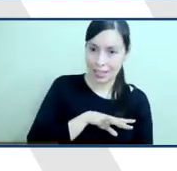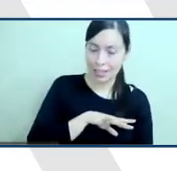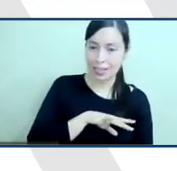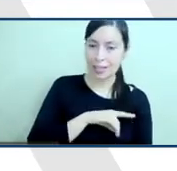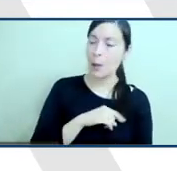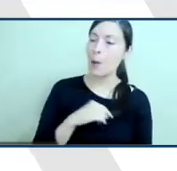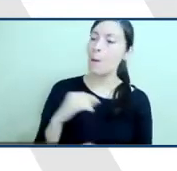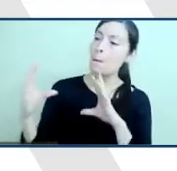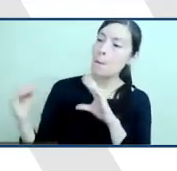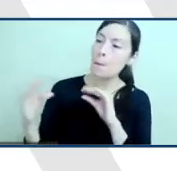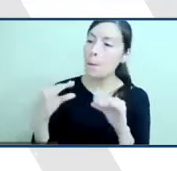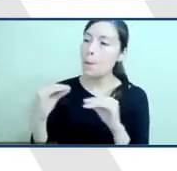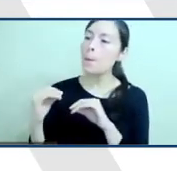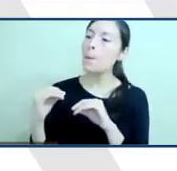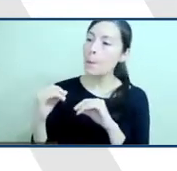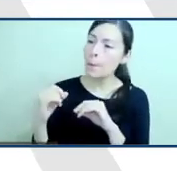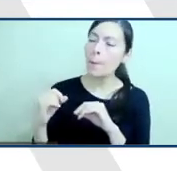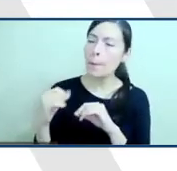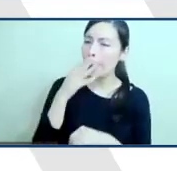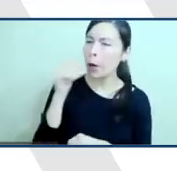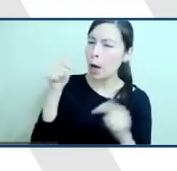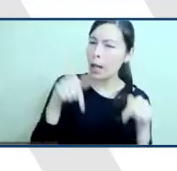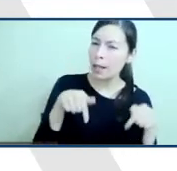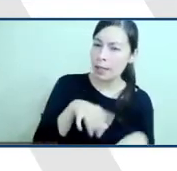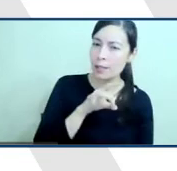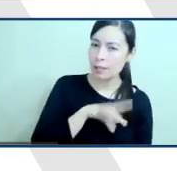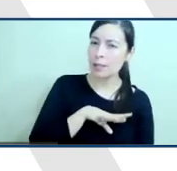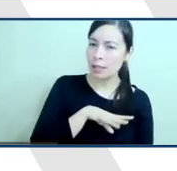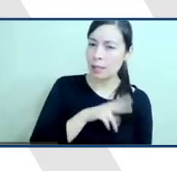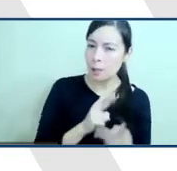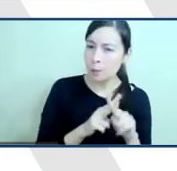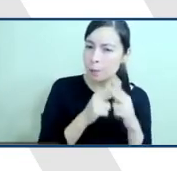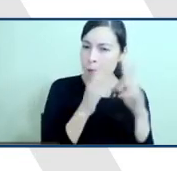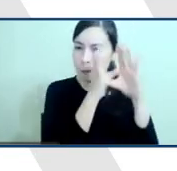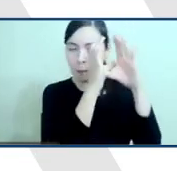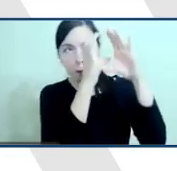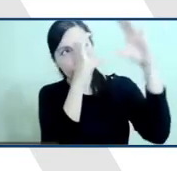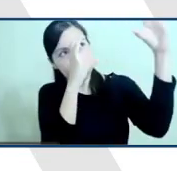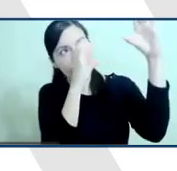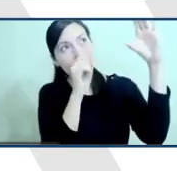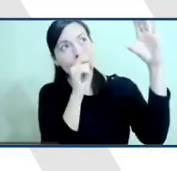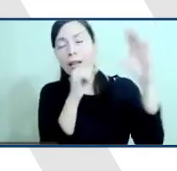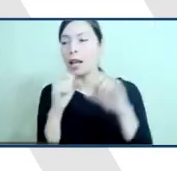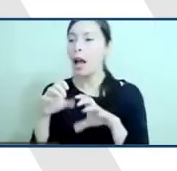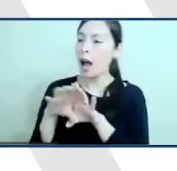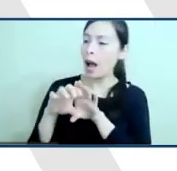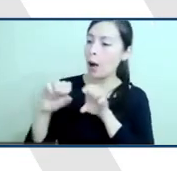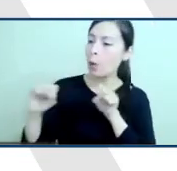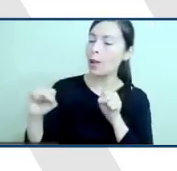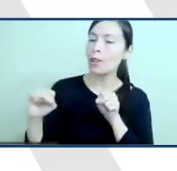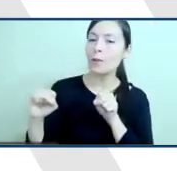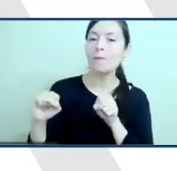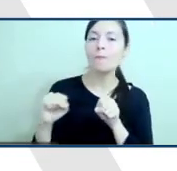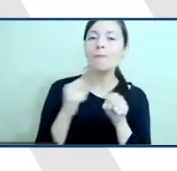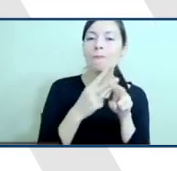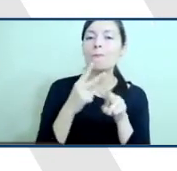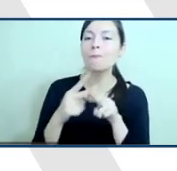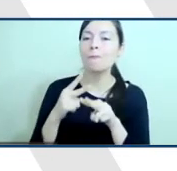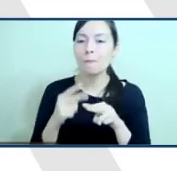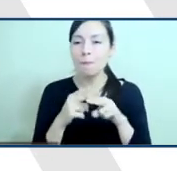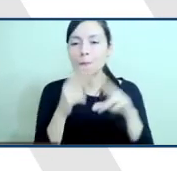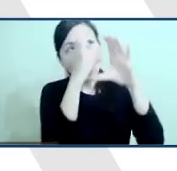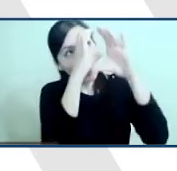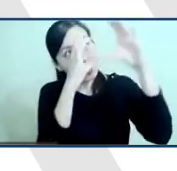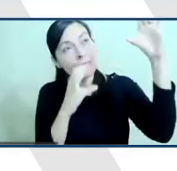de que era mejor instalarse en Chile, y esta visita dio pie a un acuerdo para crear lo que eventualmente fue el